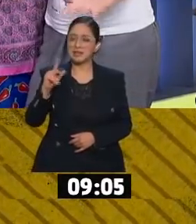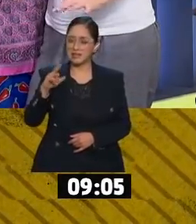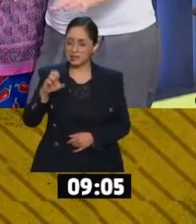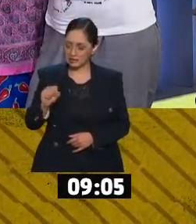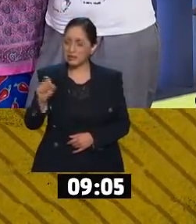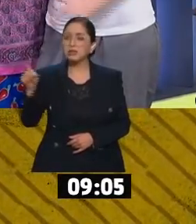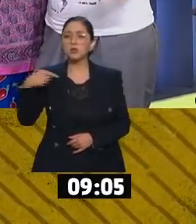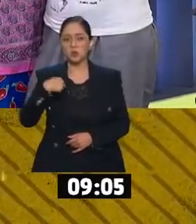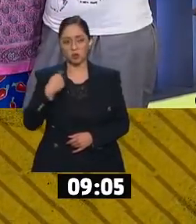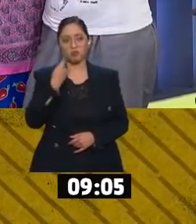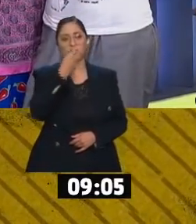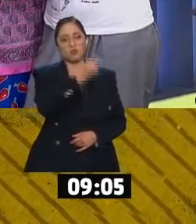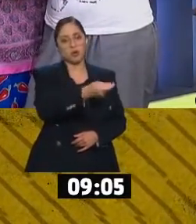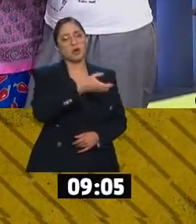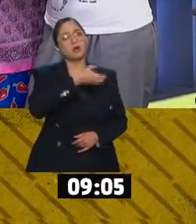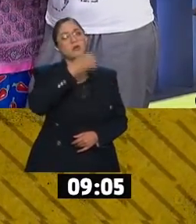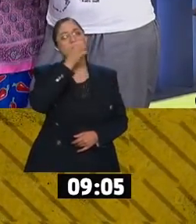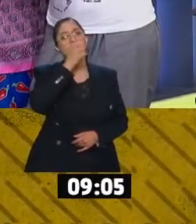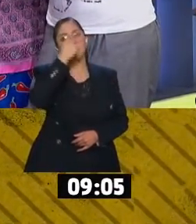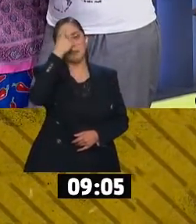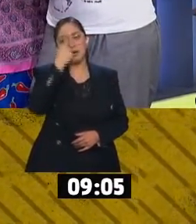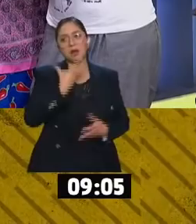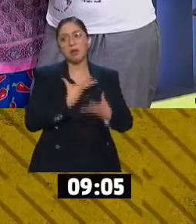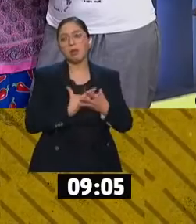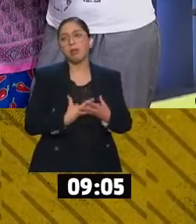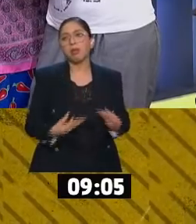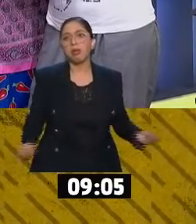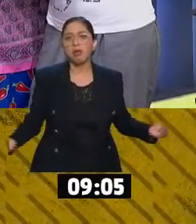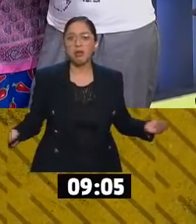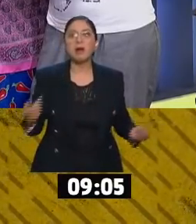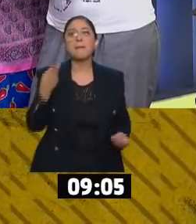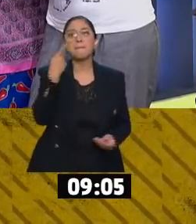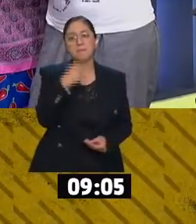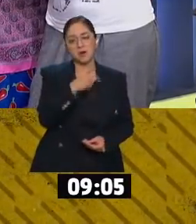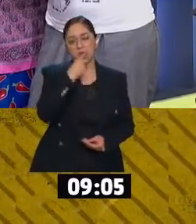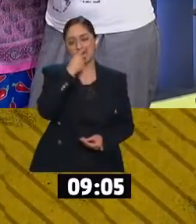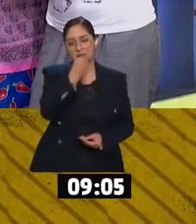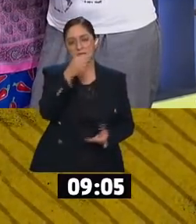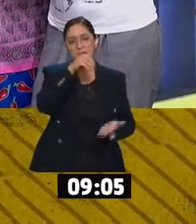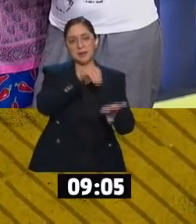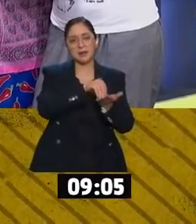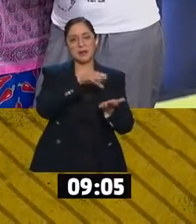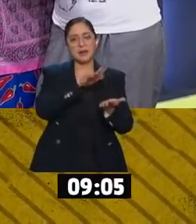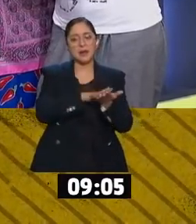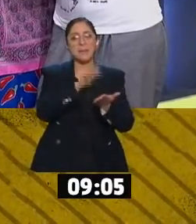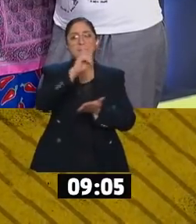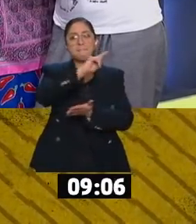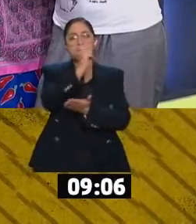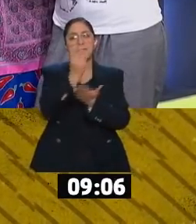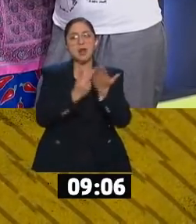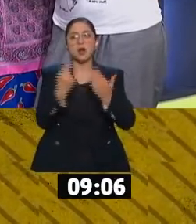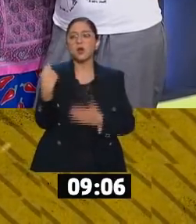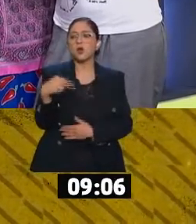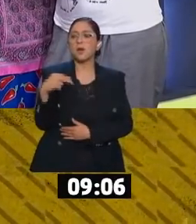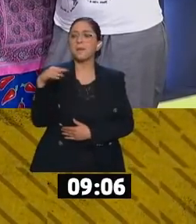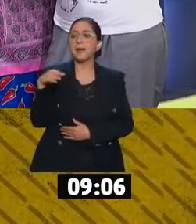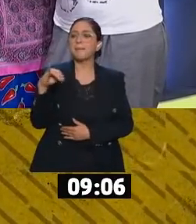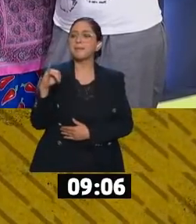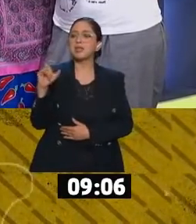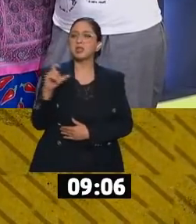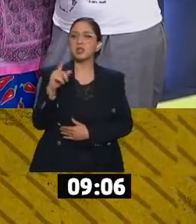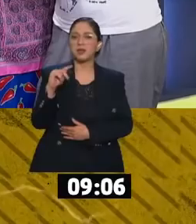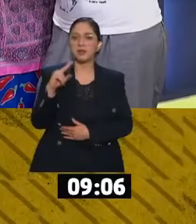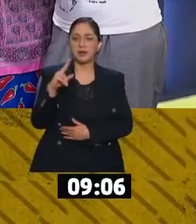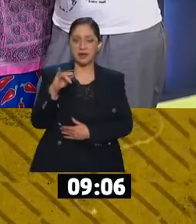Pues para que la vaya librando, mi amor. Indicó que se estableció el plan Mixtli para atender las